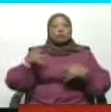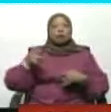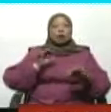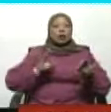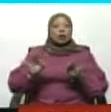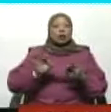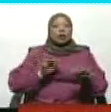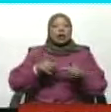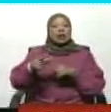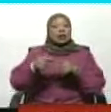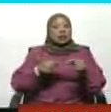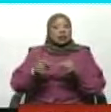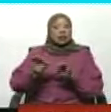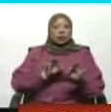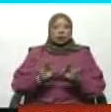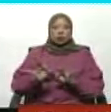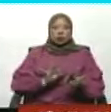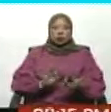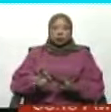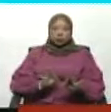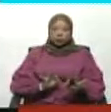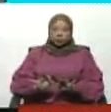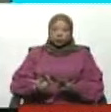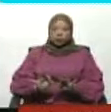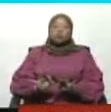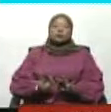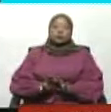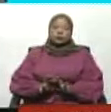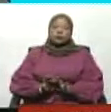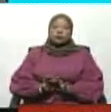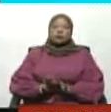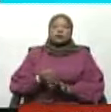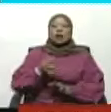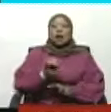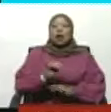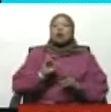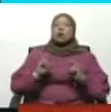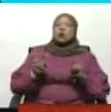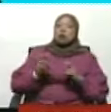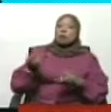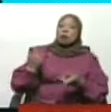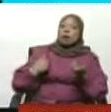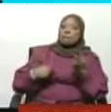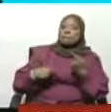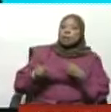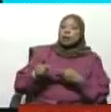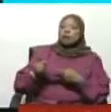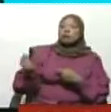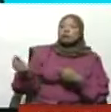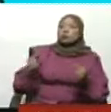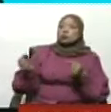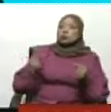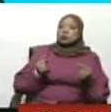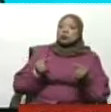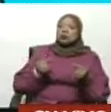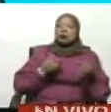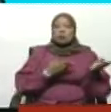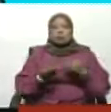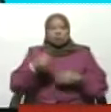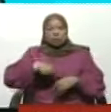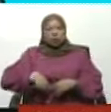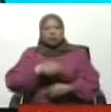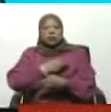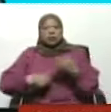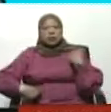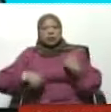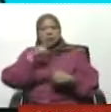Carreño. Pero yo estaba con unos temas, rindiéndole cuentas. Él me dijo, vente para acá, Nicolás, y de